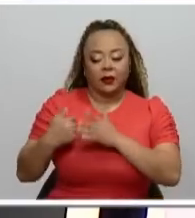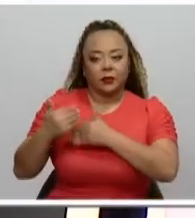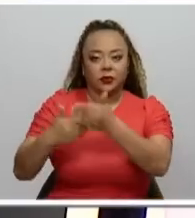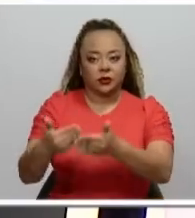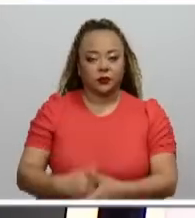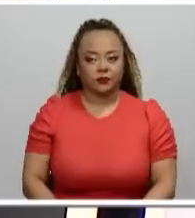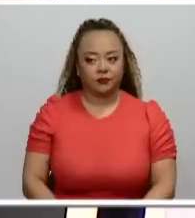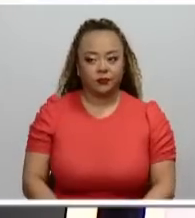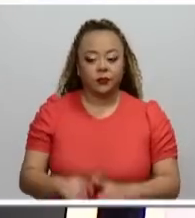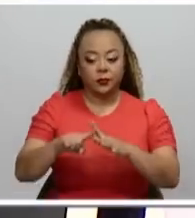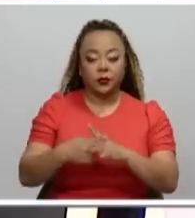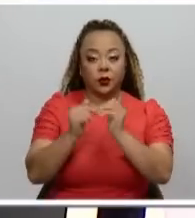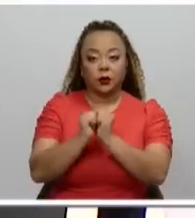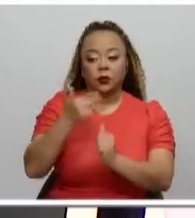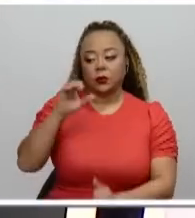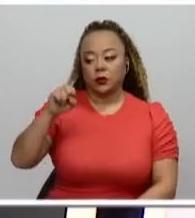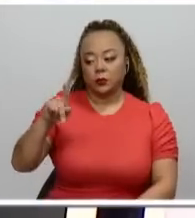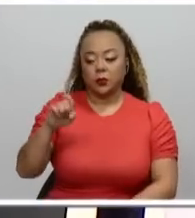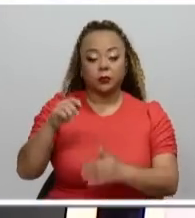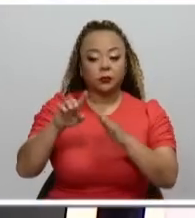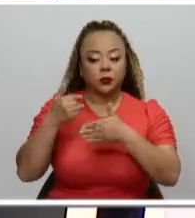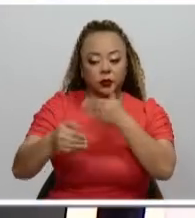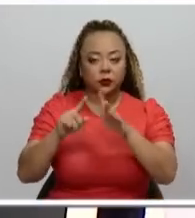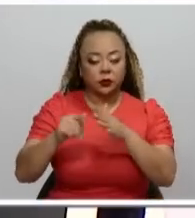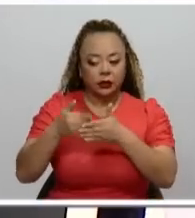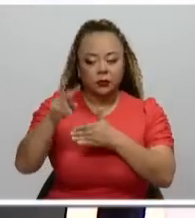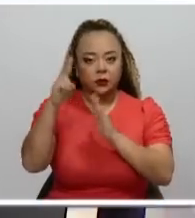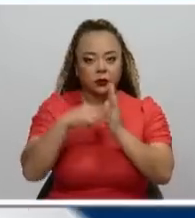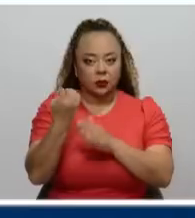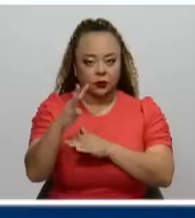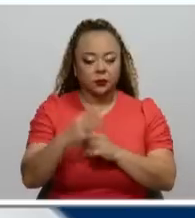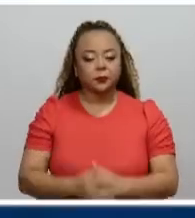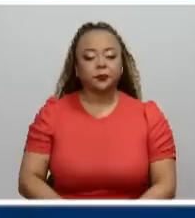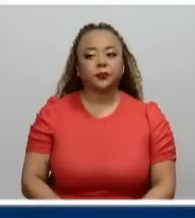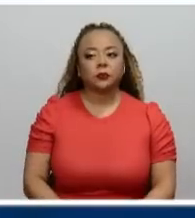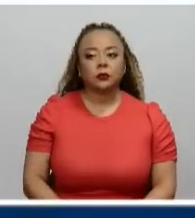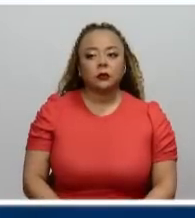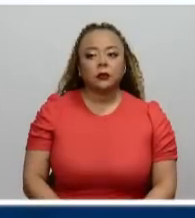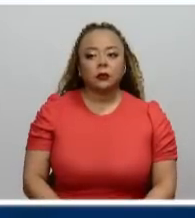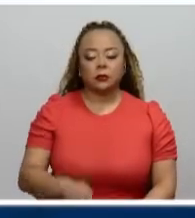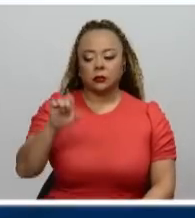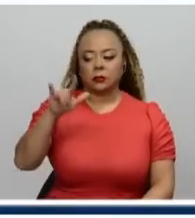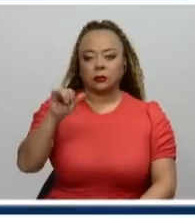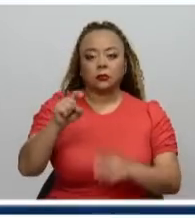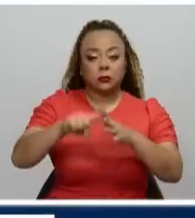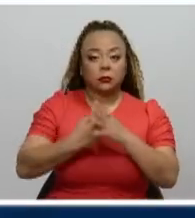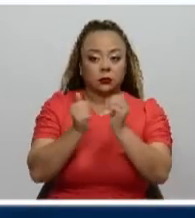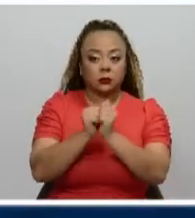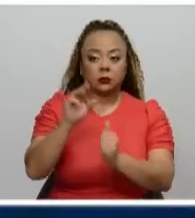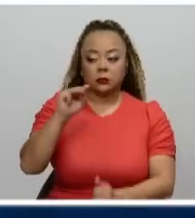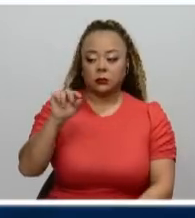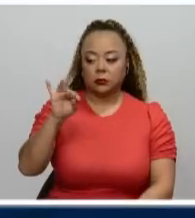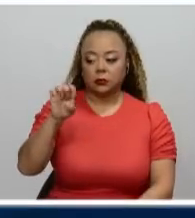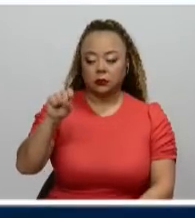Elías arrancó con chope el proceso después del 2014 acuerdan y lo llevo incluso a la Copa Oro Elías arranca con matosas no